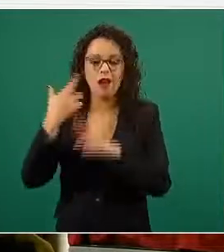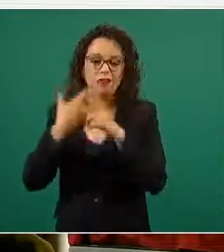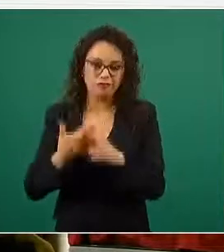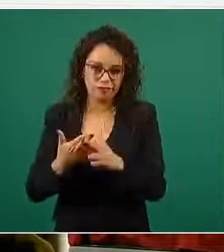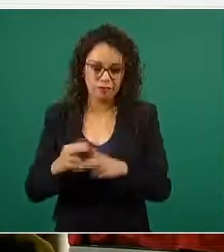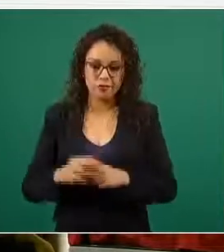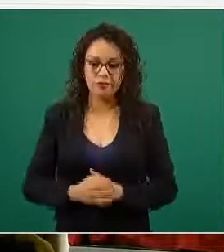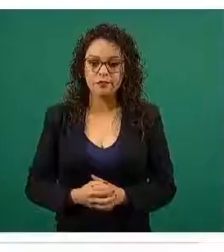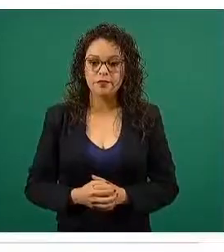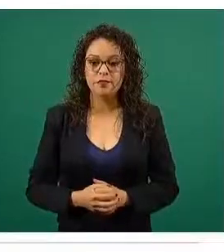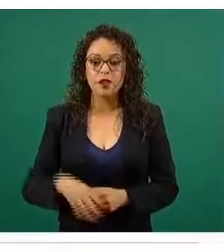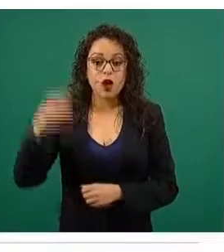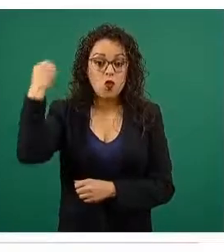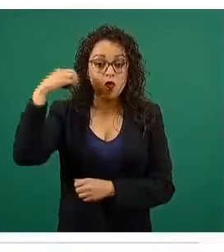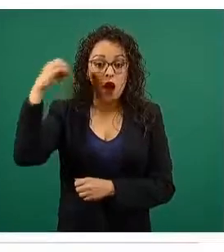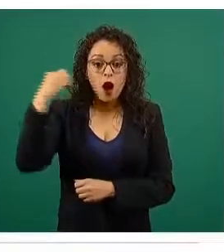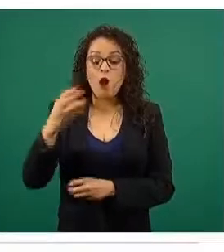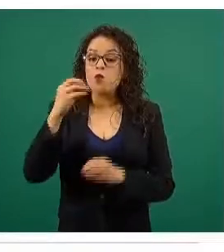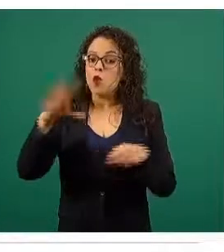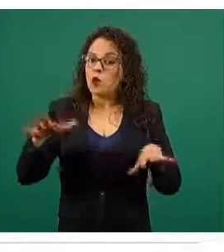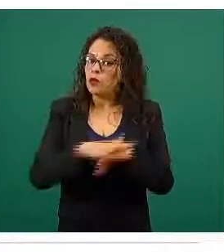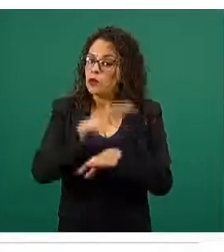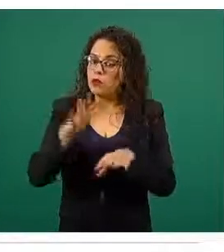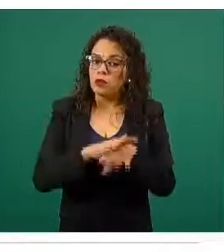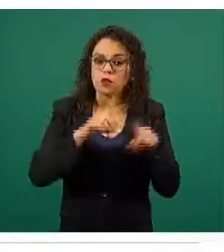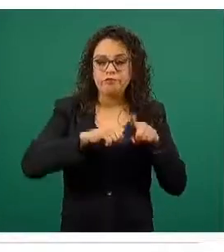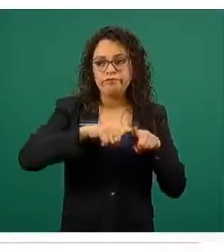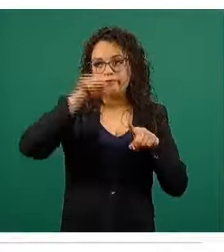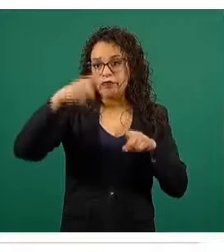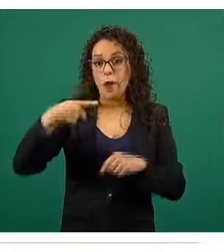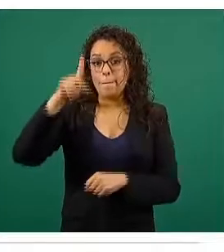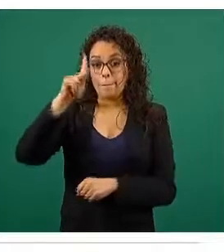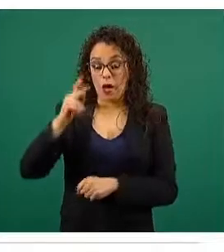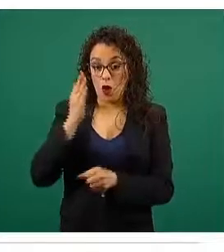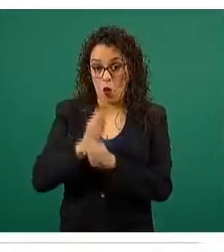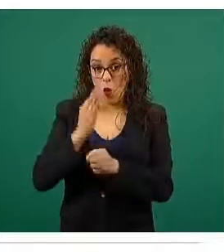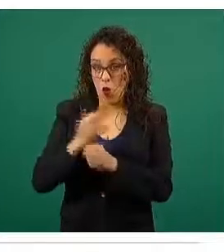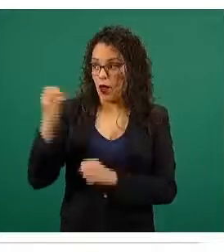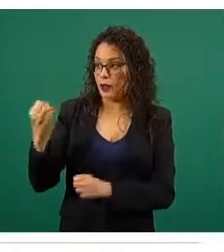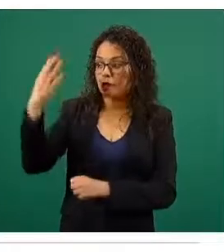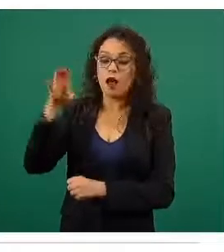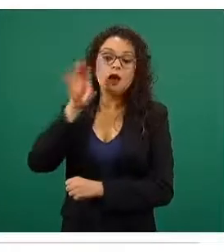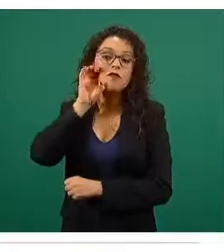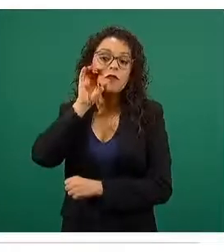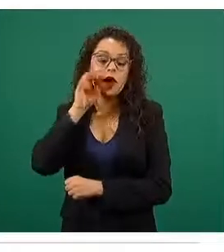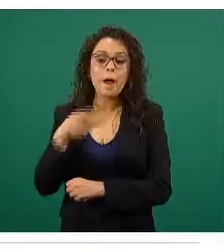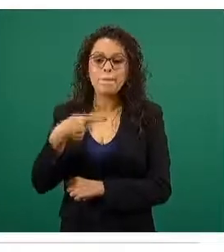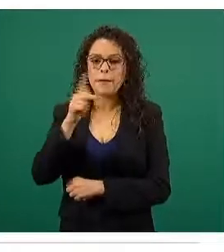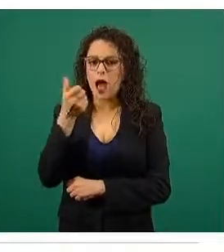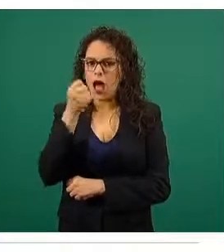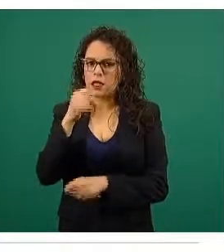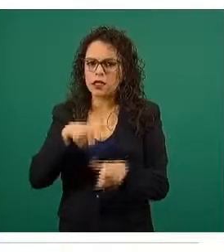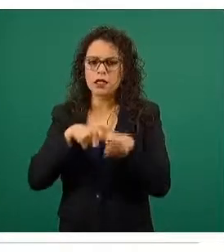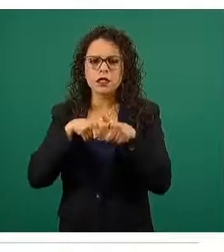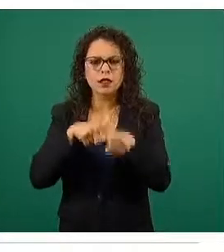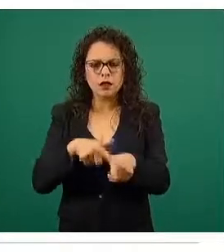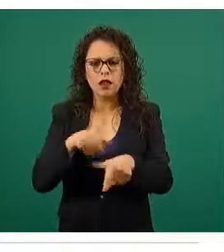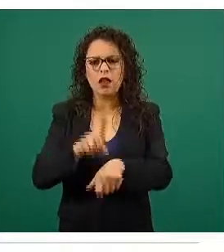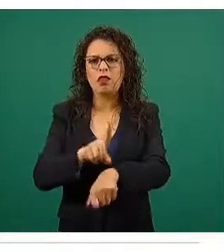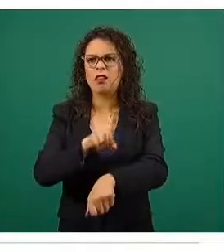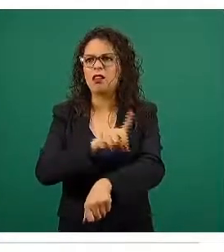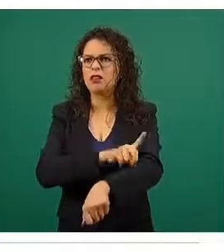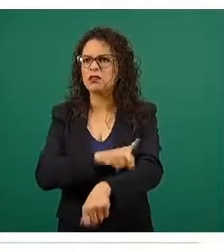Oaxaca con mucha variación, pero está en semáforo naranja, se ha mantenido prácticamente desde el mes de